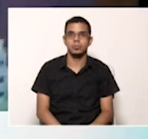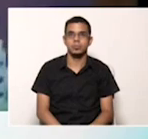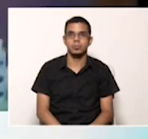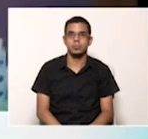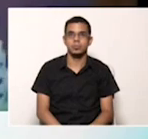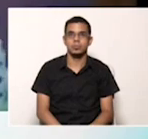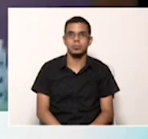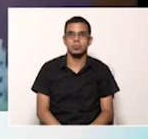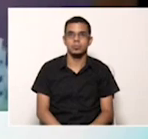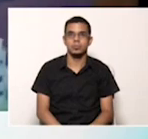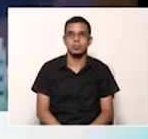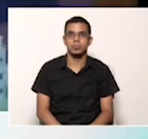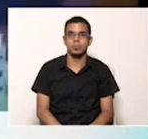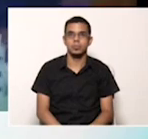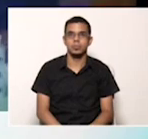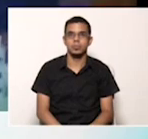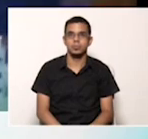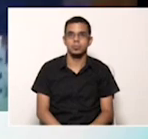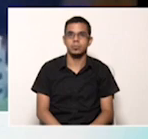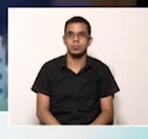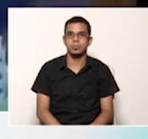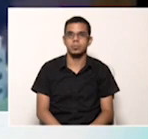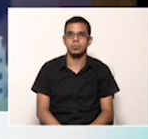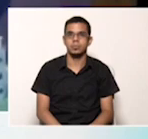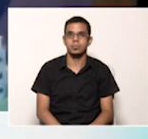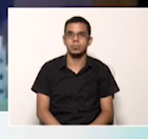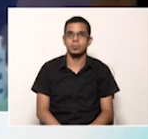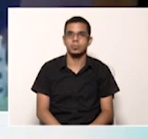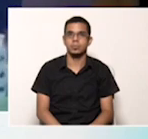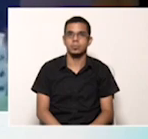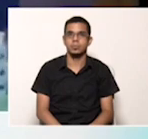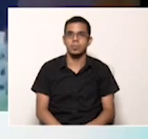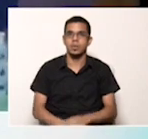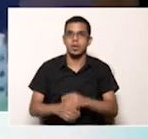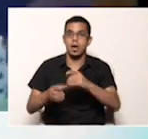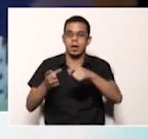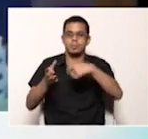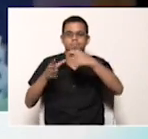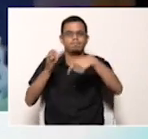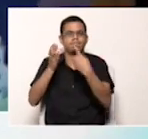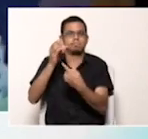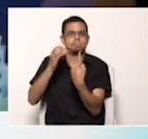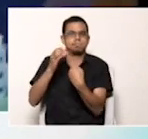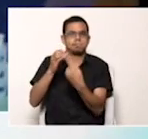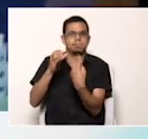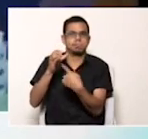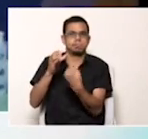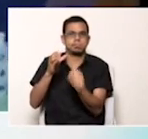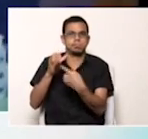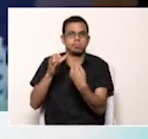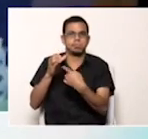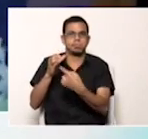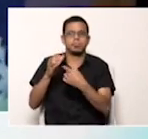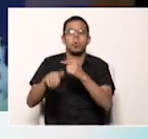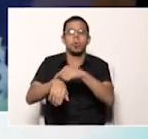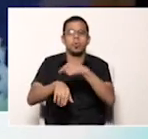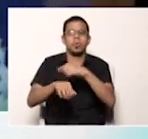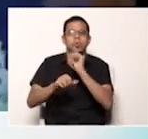Agitamos nuestra mezcla por un buen rato para que no nos queden grumos.